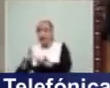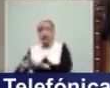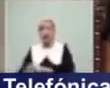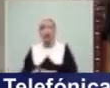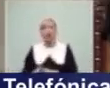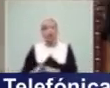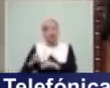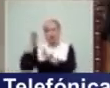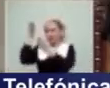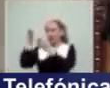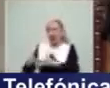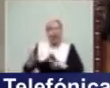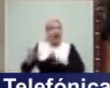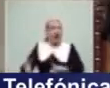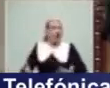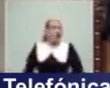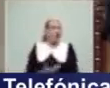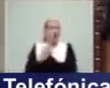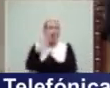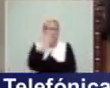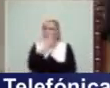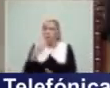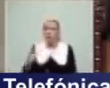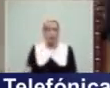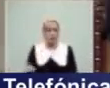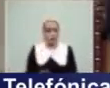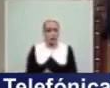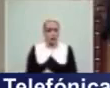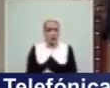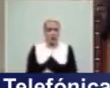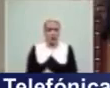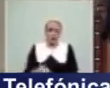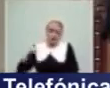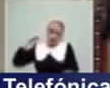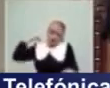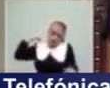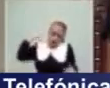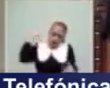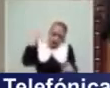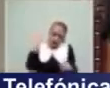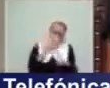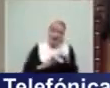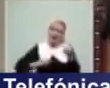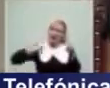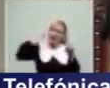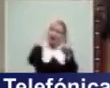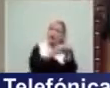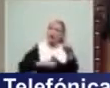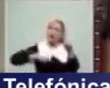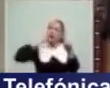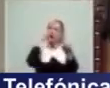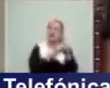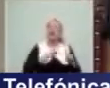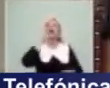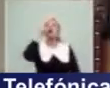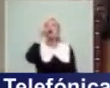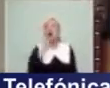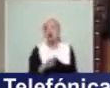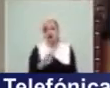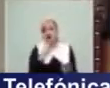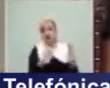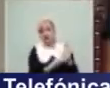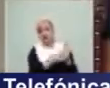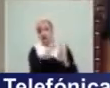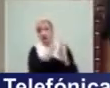influencias, que no había independencia, que había presiones, que había una cantidad de cosas. Lo que hicimos nosotros fue atraer